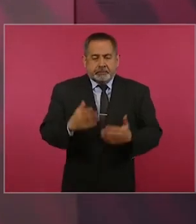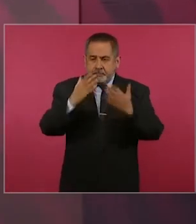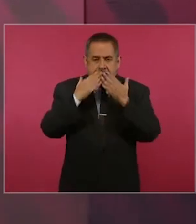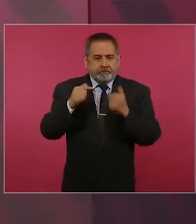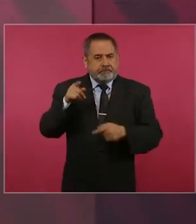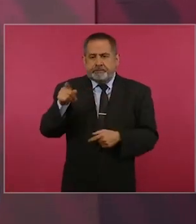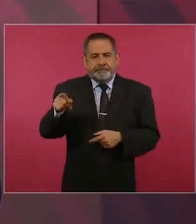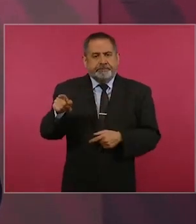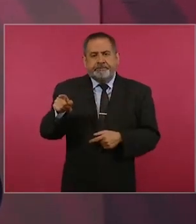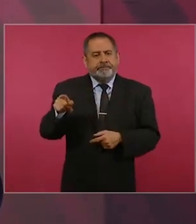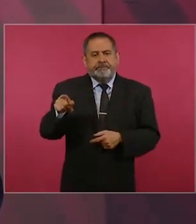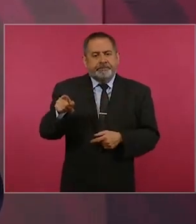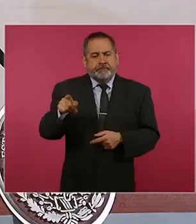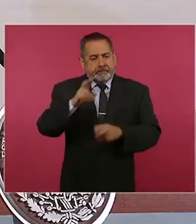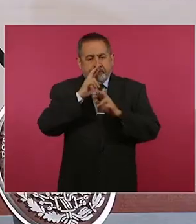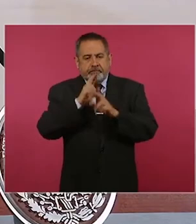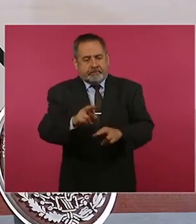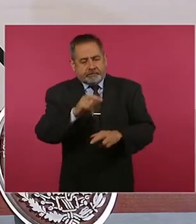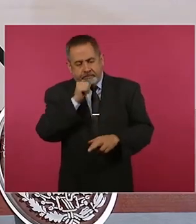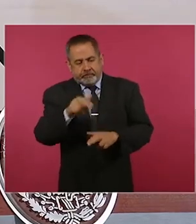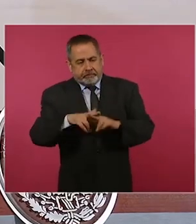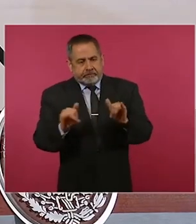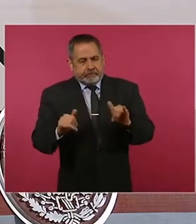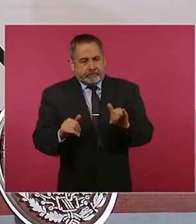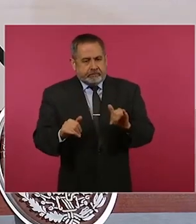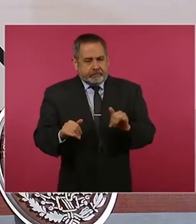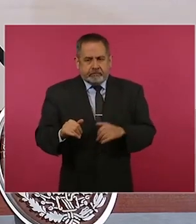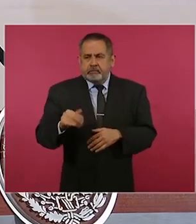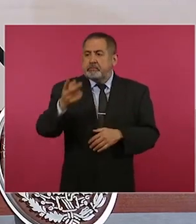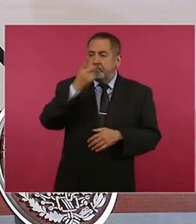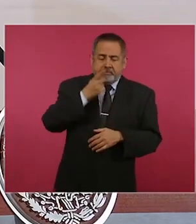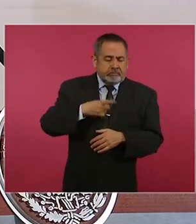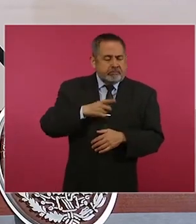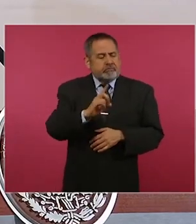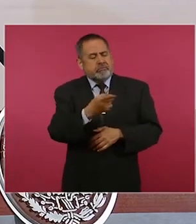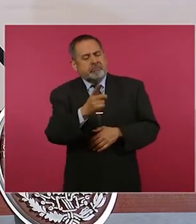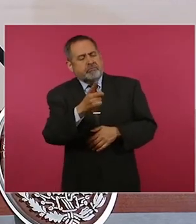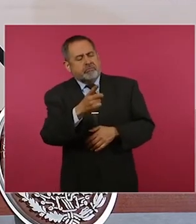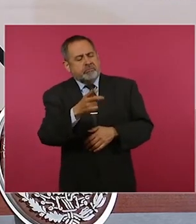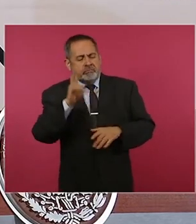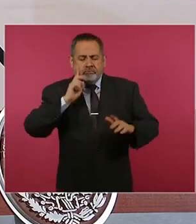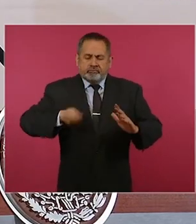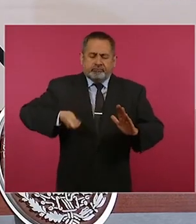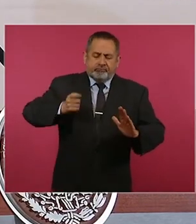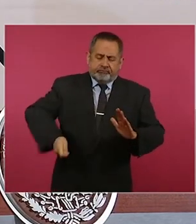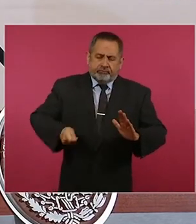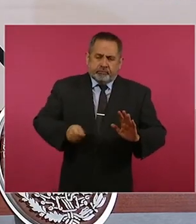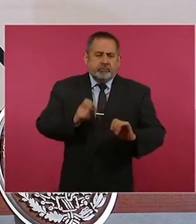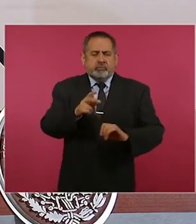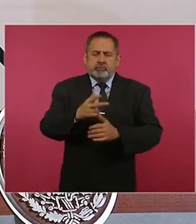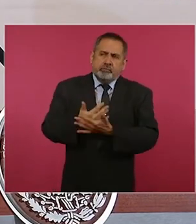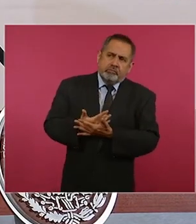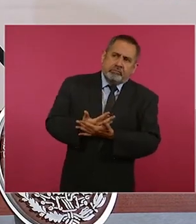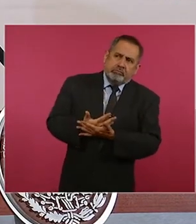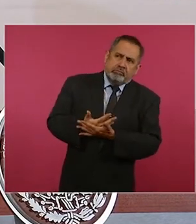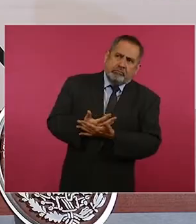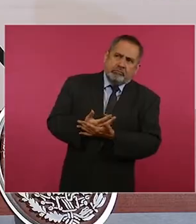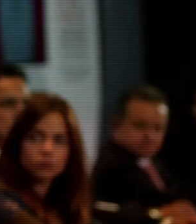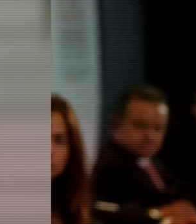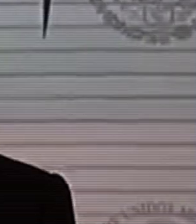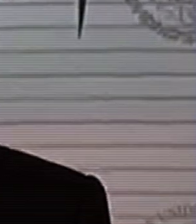habido respuesta. Nos dijeron que en diciembre iba a haber un fallo y no ha